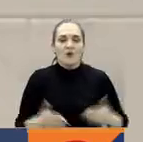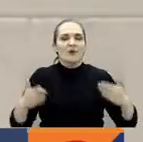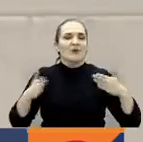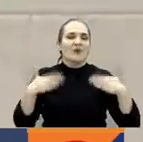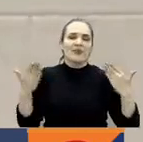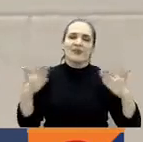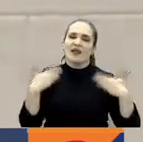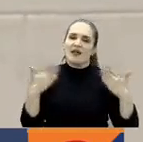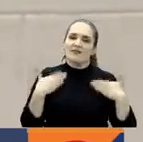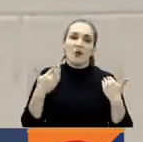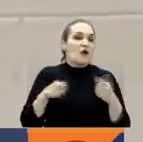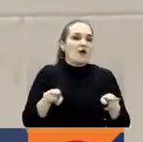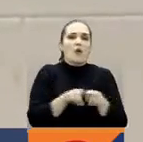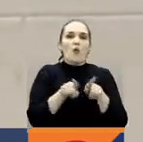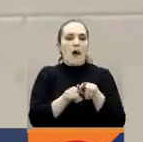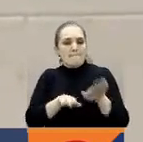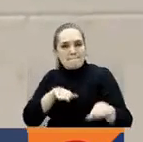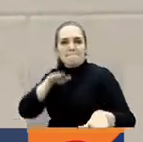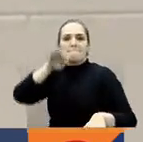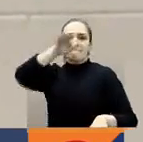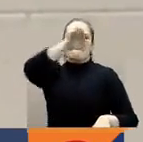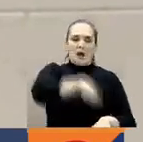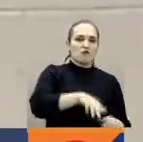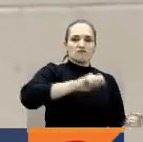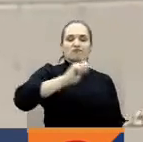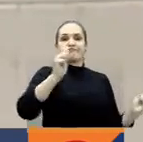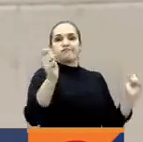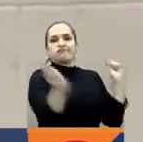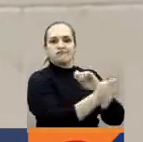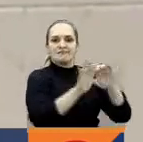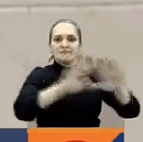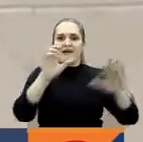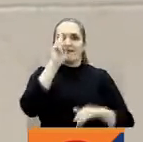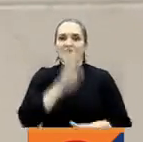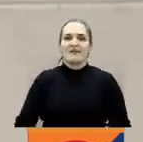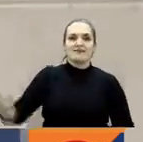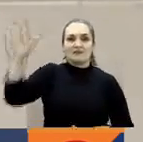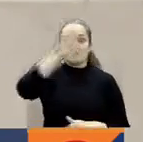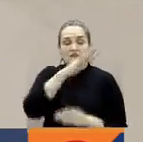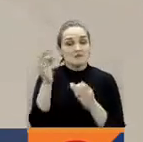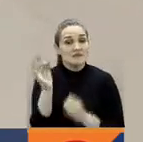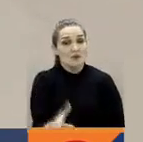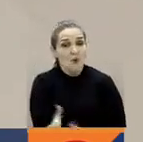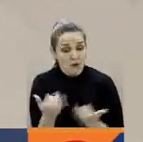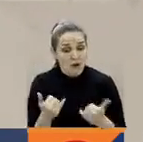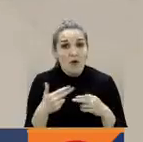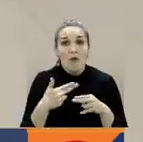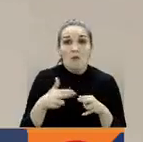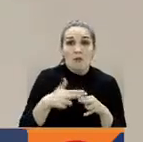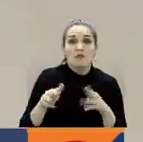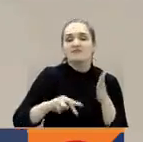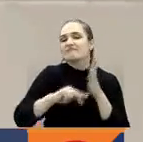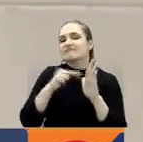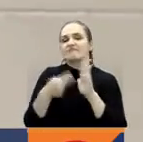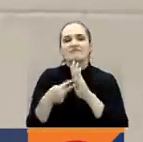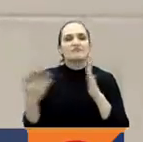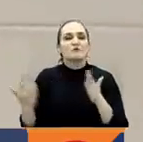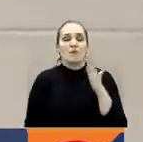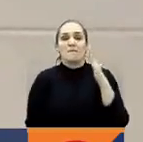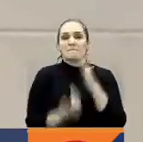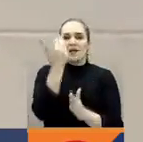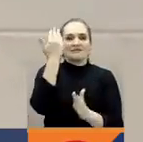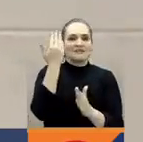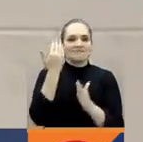contentos en este paso adelante que se da a nivel nacional, que seguramente implicará el inicio, esa es la